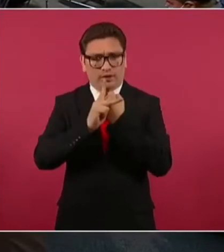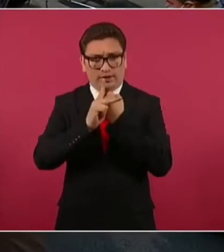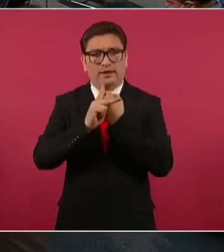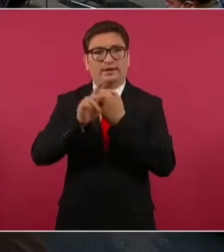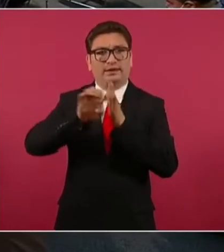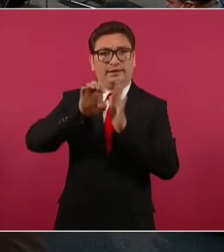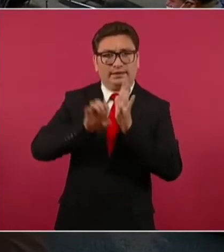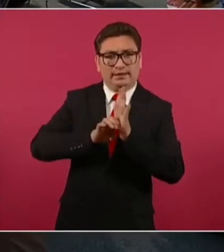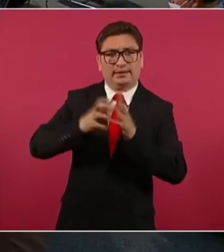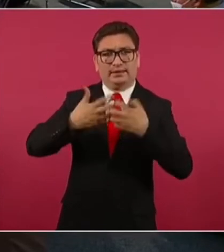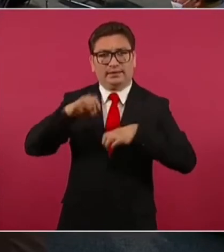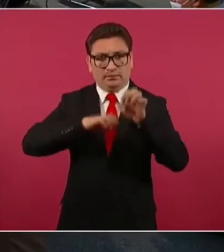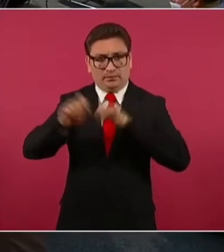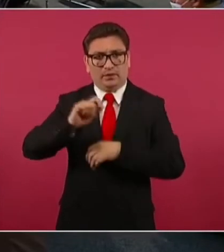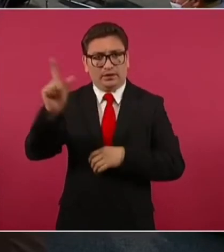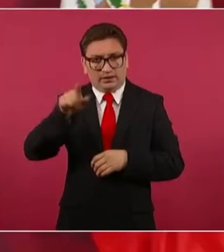ética empresarial